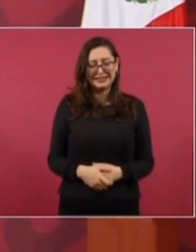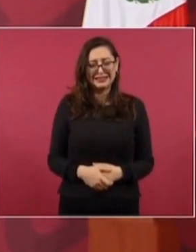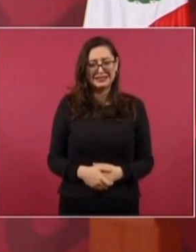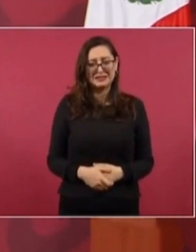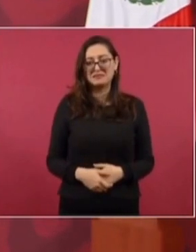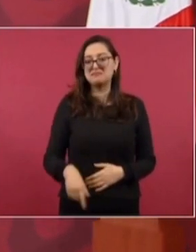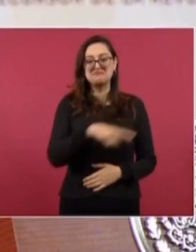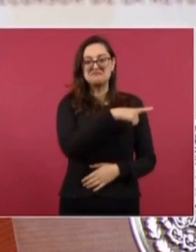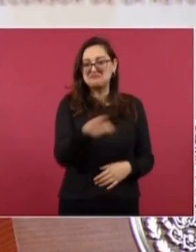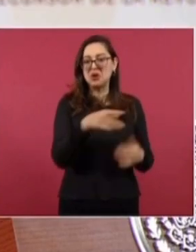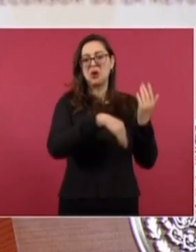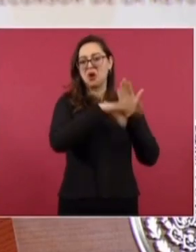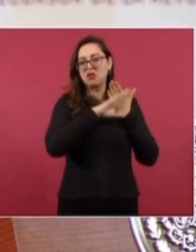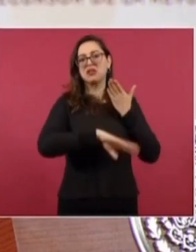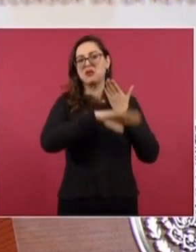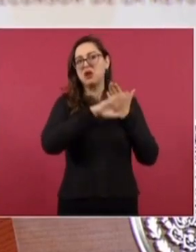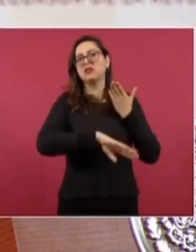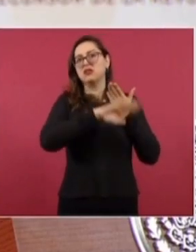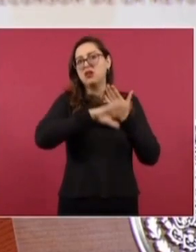puro contra